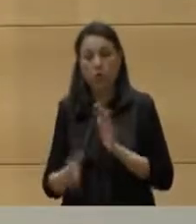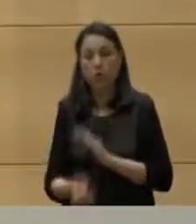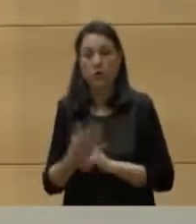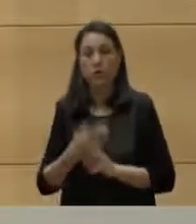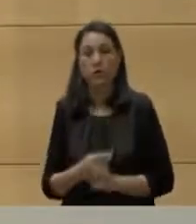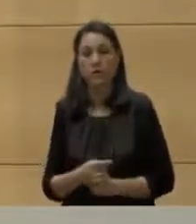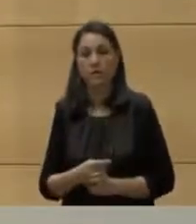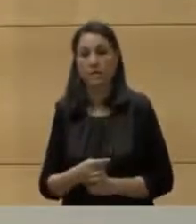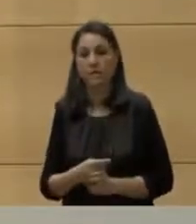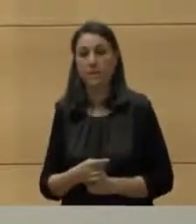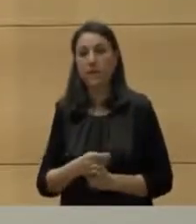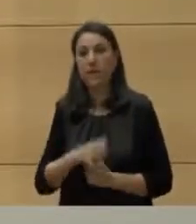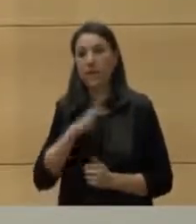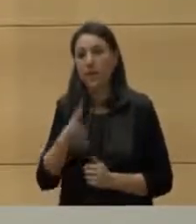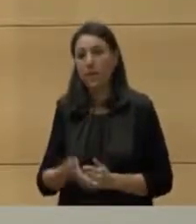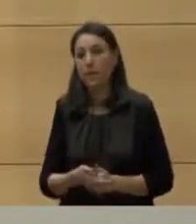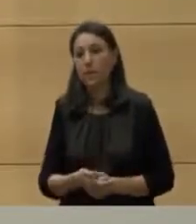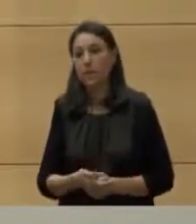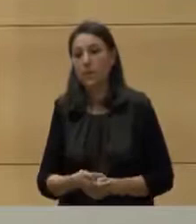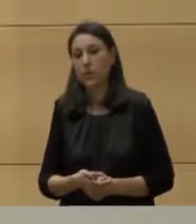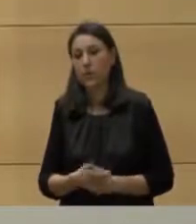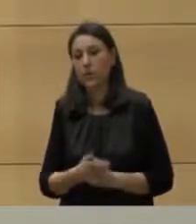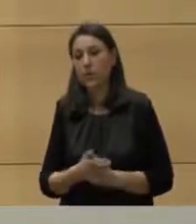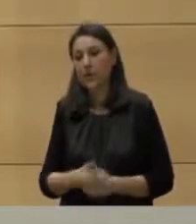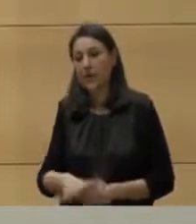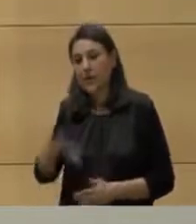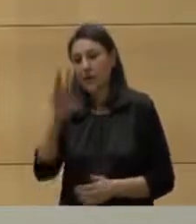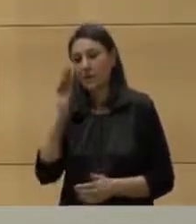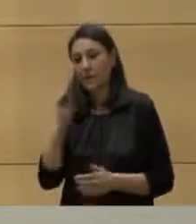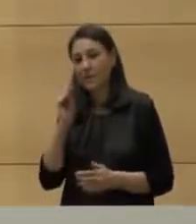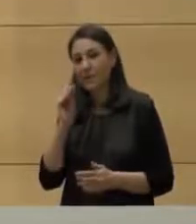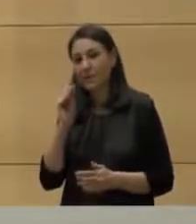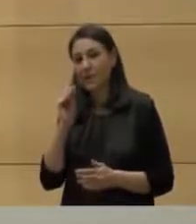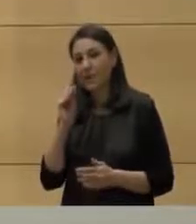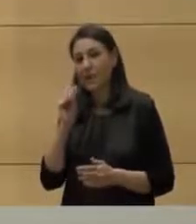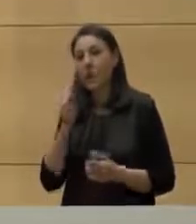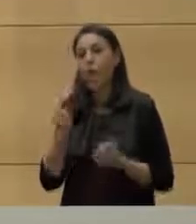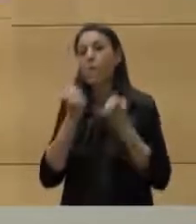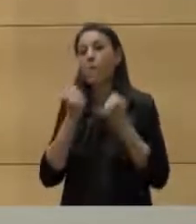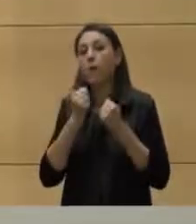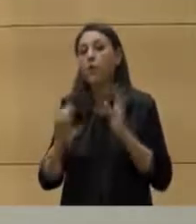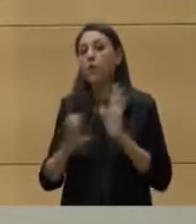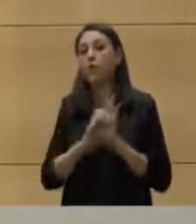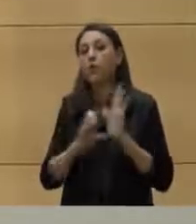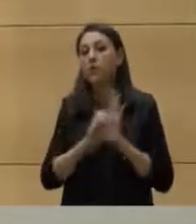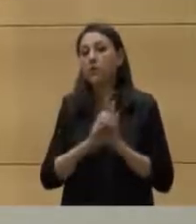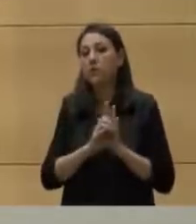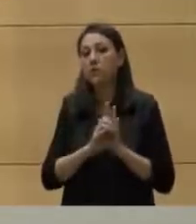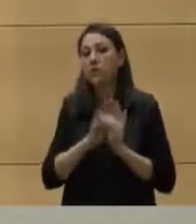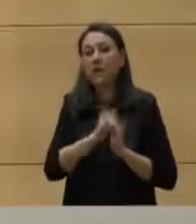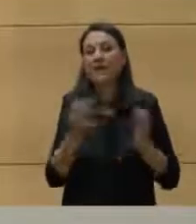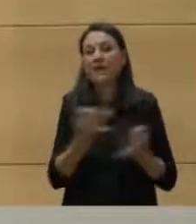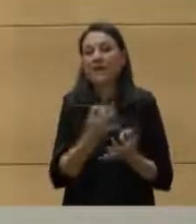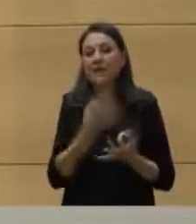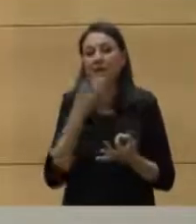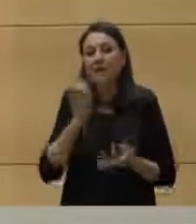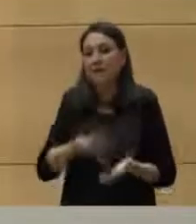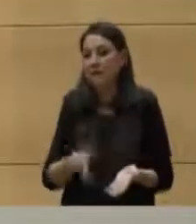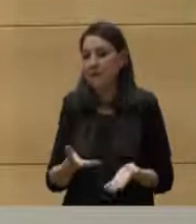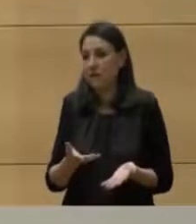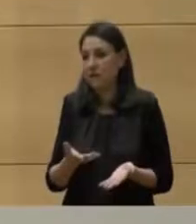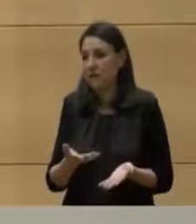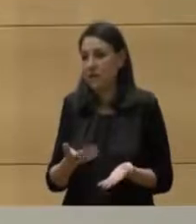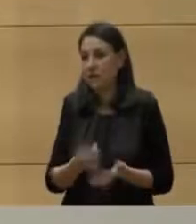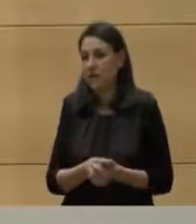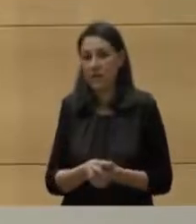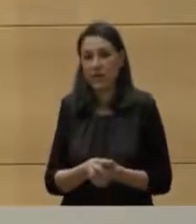que entender qué es, quién tiene el poder constituyente. El poder constituyente, cogen ustedes un diccionario y